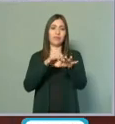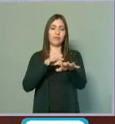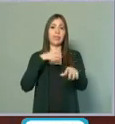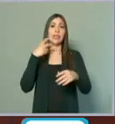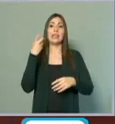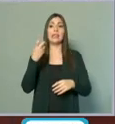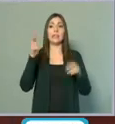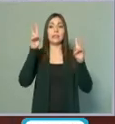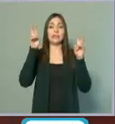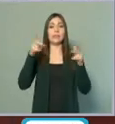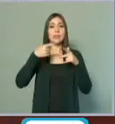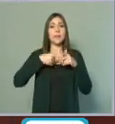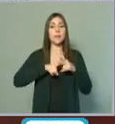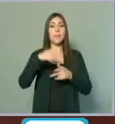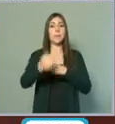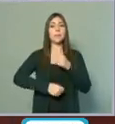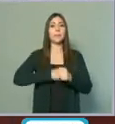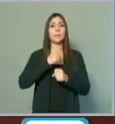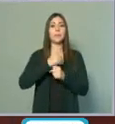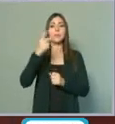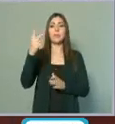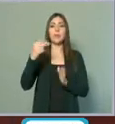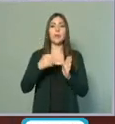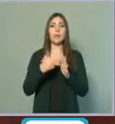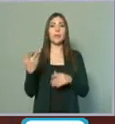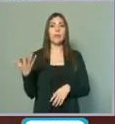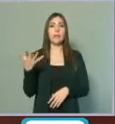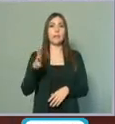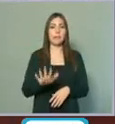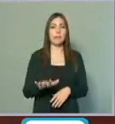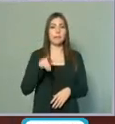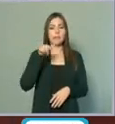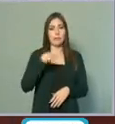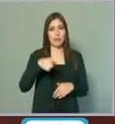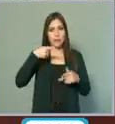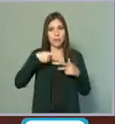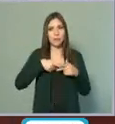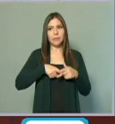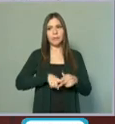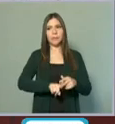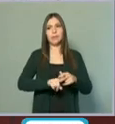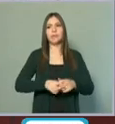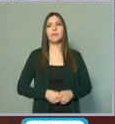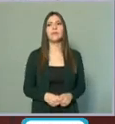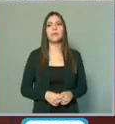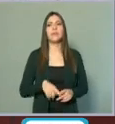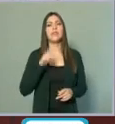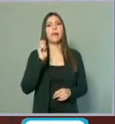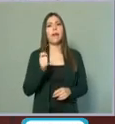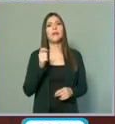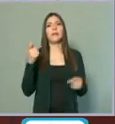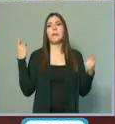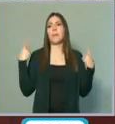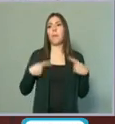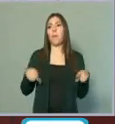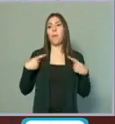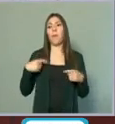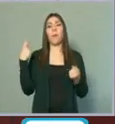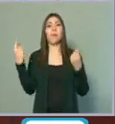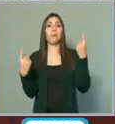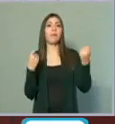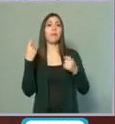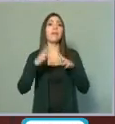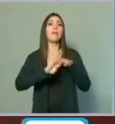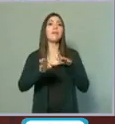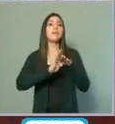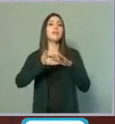que nació en 2010, inició en 2010 y que consiste justamente en que algunas personas migrantes